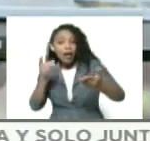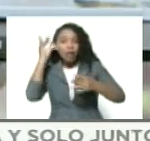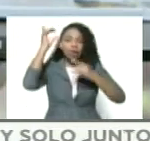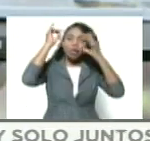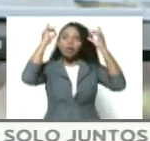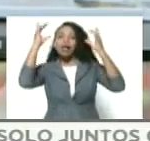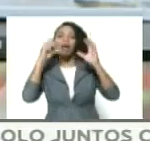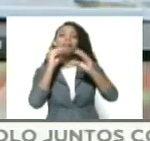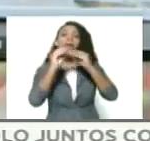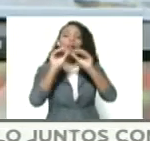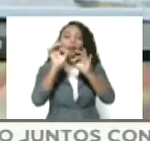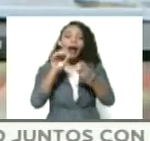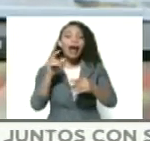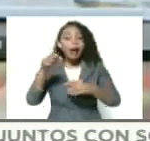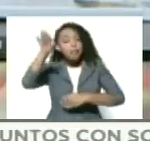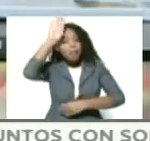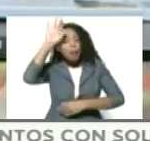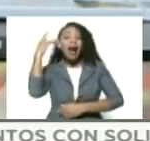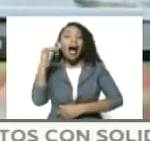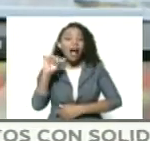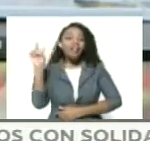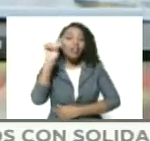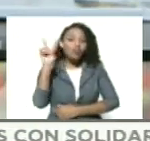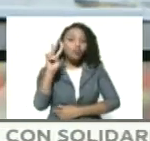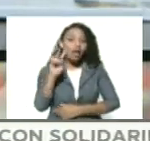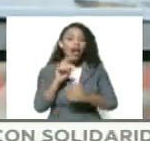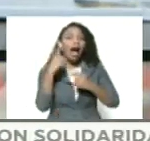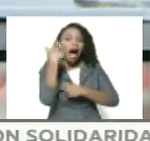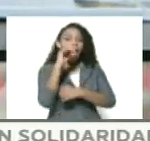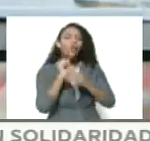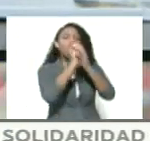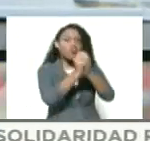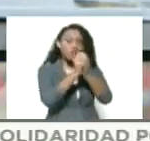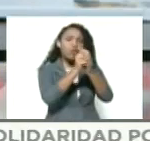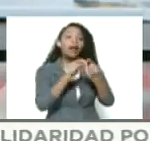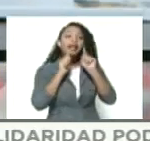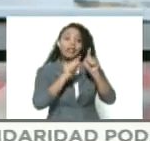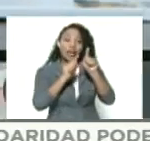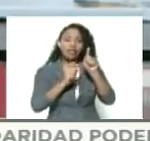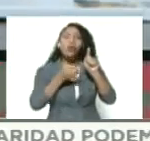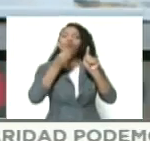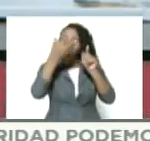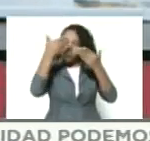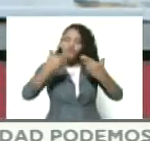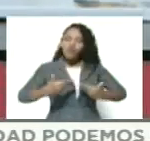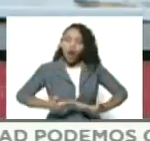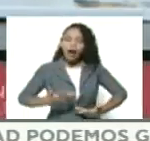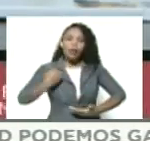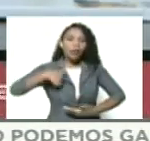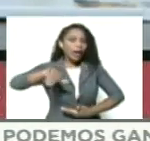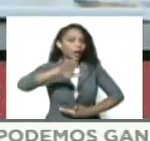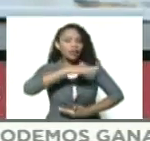Quiere decir que el Papa tiene a Venezuela en sus oraciones, y eso es bueno para todos y para todas.